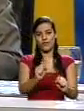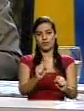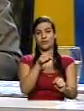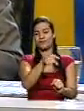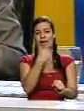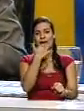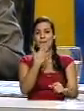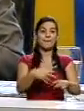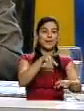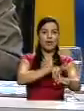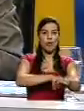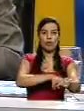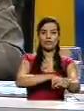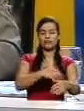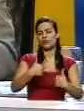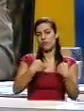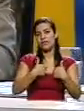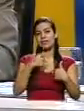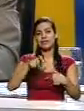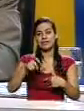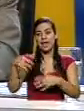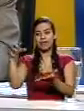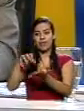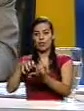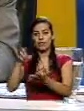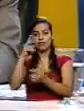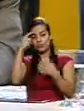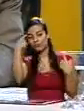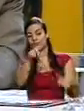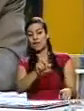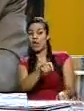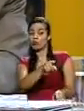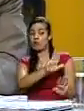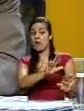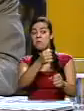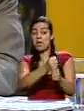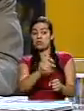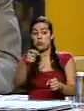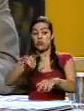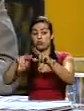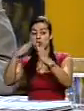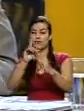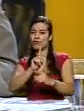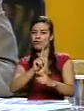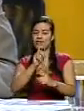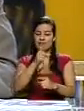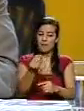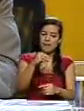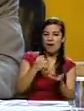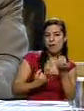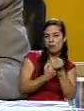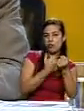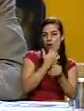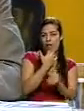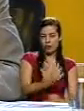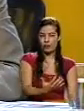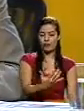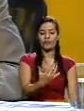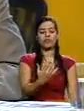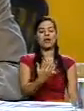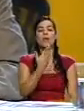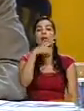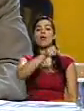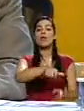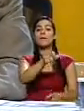algunas condiciones que requieren que el Estado venezolano no los deje solos, sino que les dé el apoyo. Allí están, por ejemplo, los que requieren